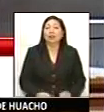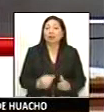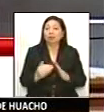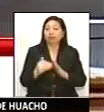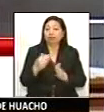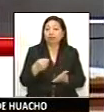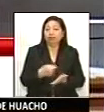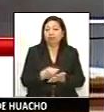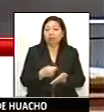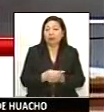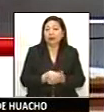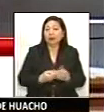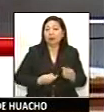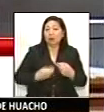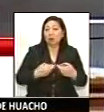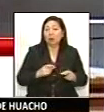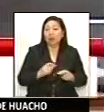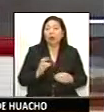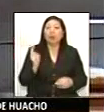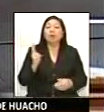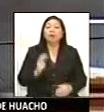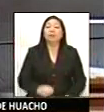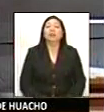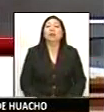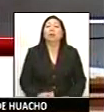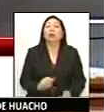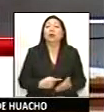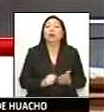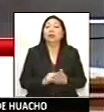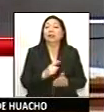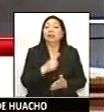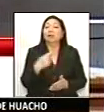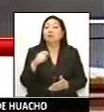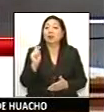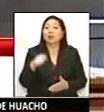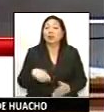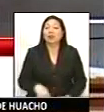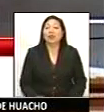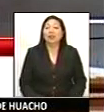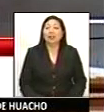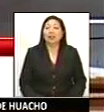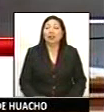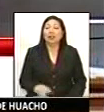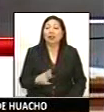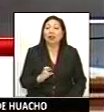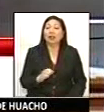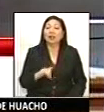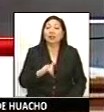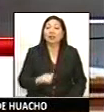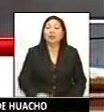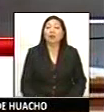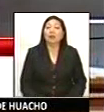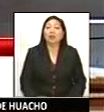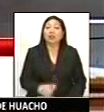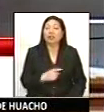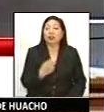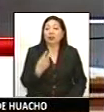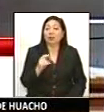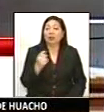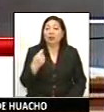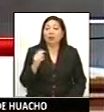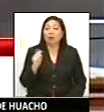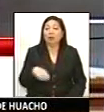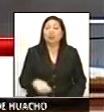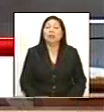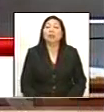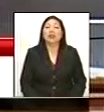escala establecida por la carrera pública magisterial, por lo que el 100% de la RIMS es igual al 120%